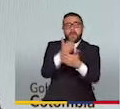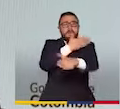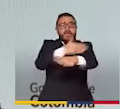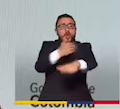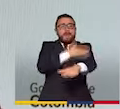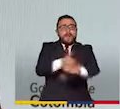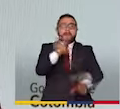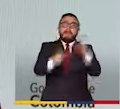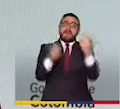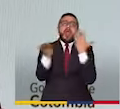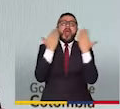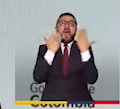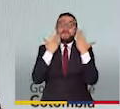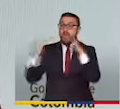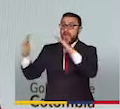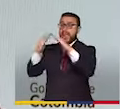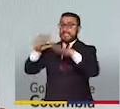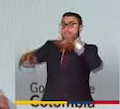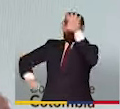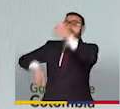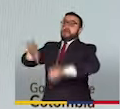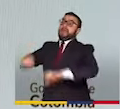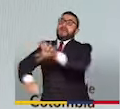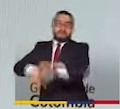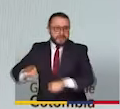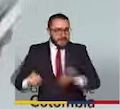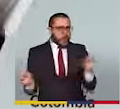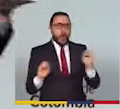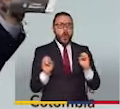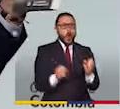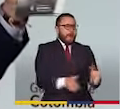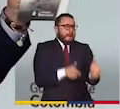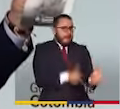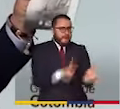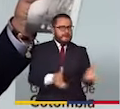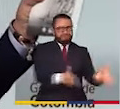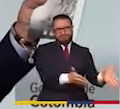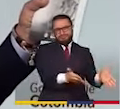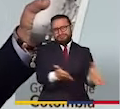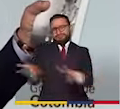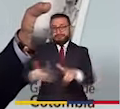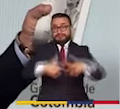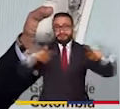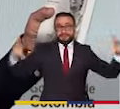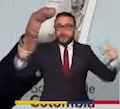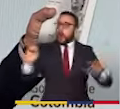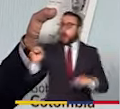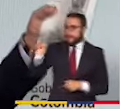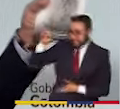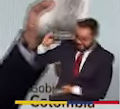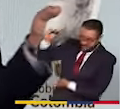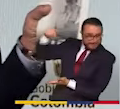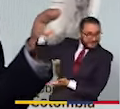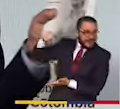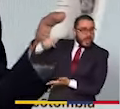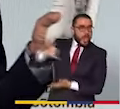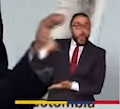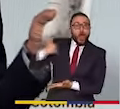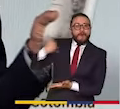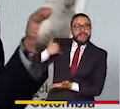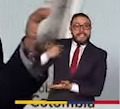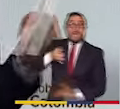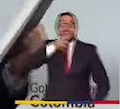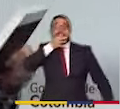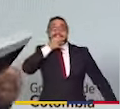quedarse con sus casas, como los masacraron, como este joven lo denunció, y por eso está muerto, y es